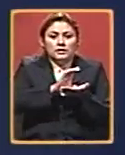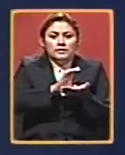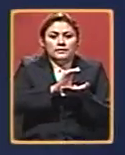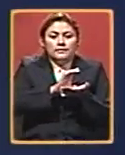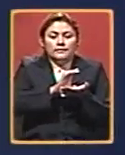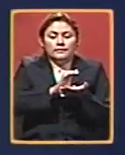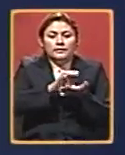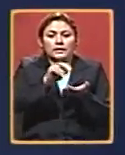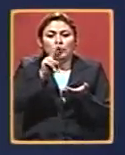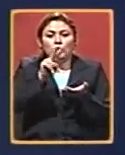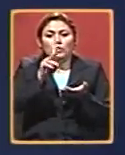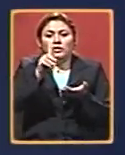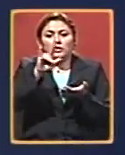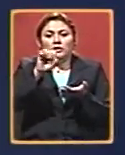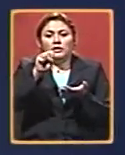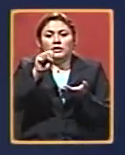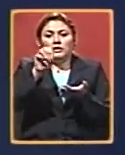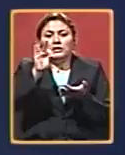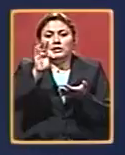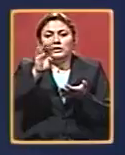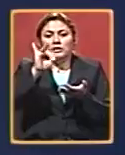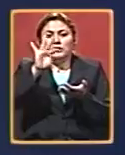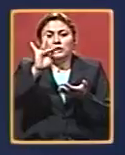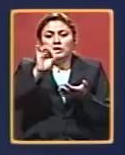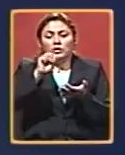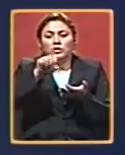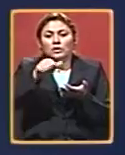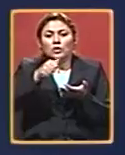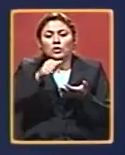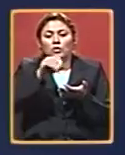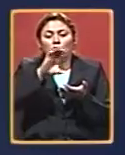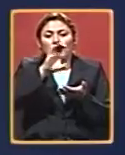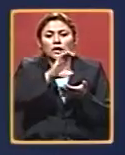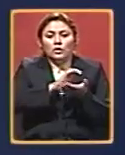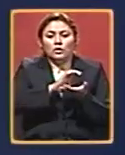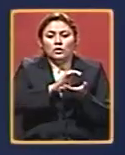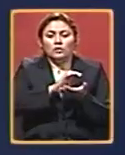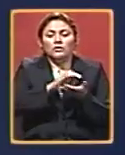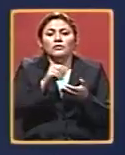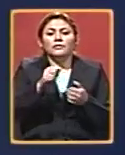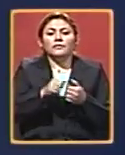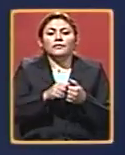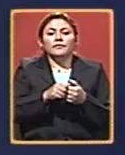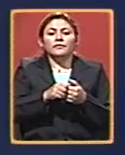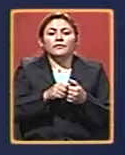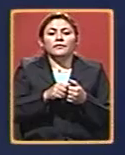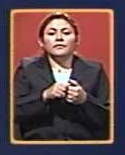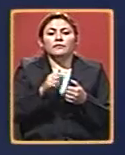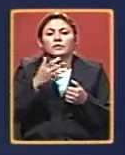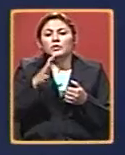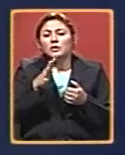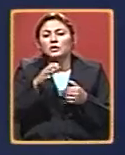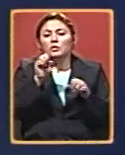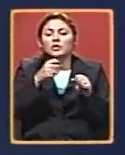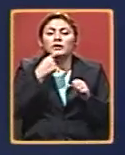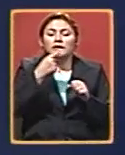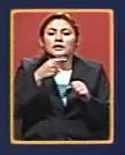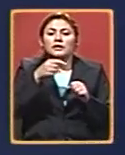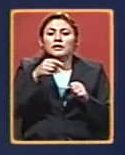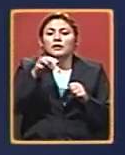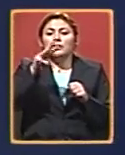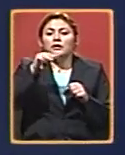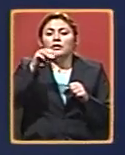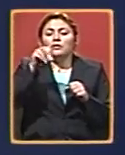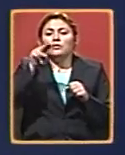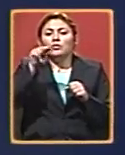y 2 distritos de otro cantón. Tal vez enumérelos, porque algunos Montes de Oca, el cantón